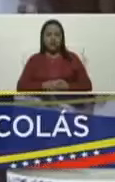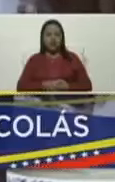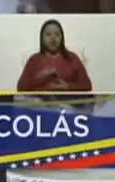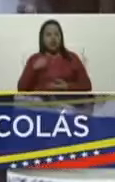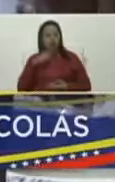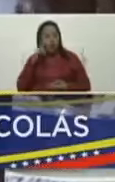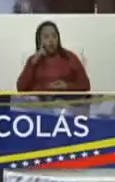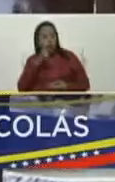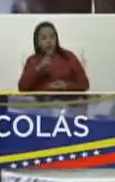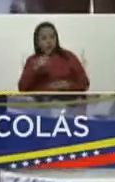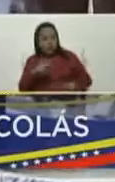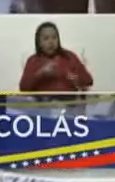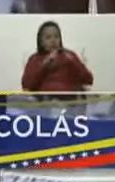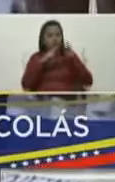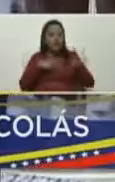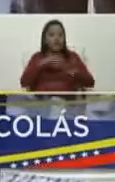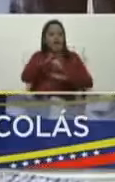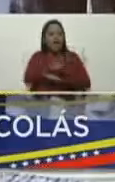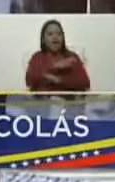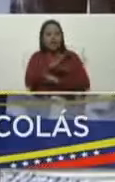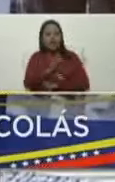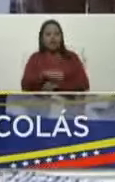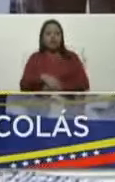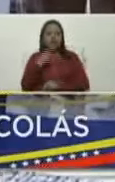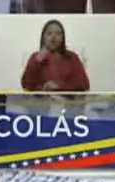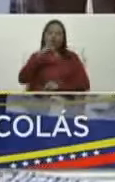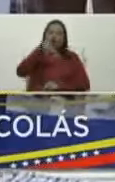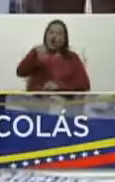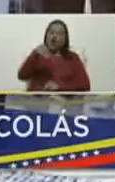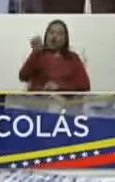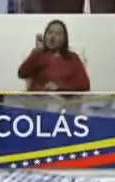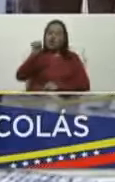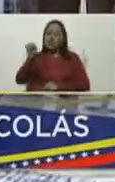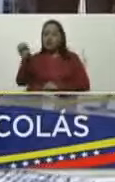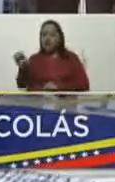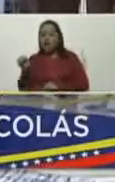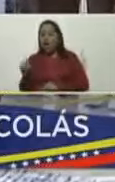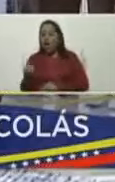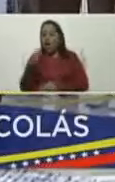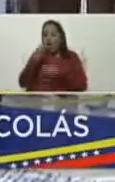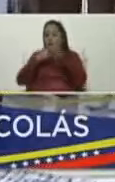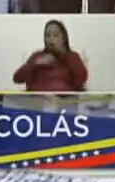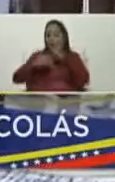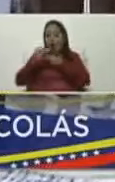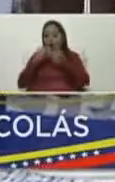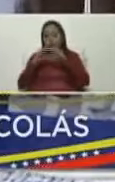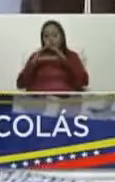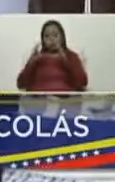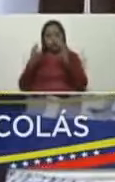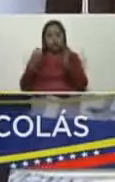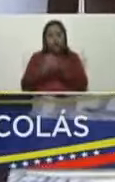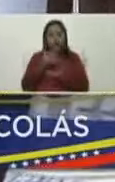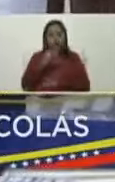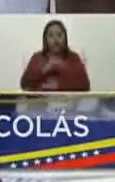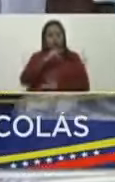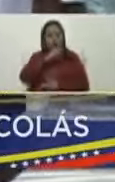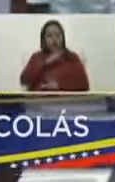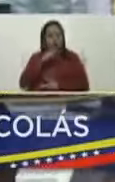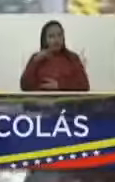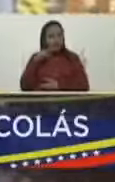el melón, mira que está dulce, está rico y colorado. Pero